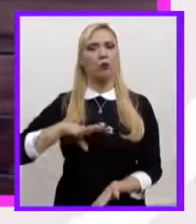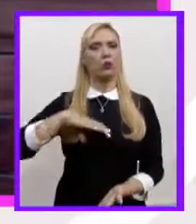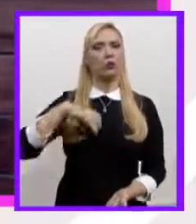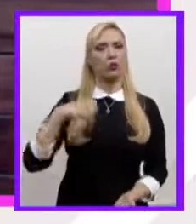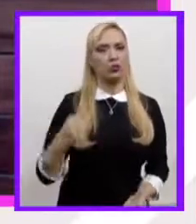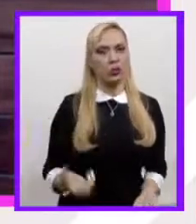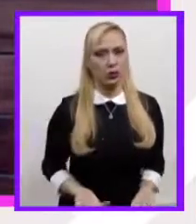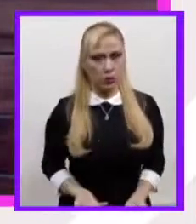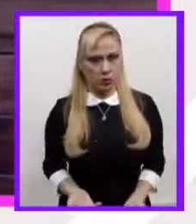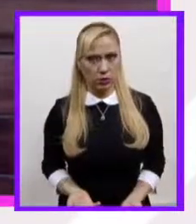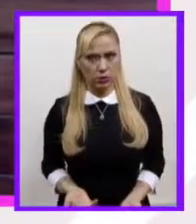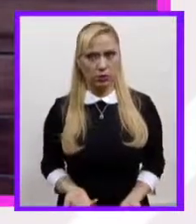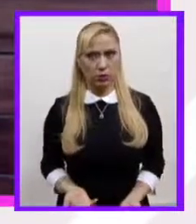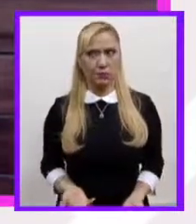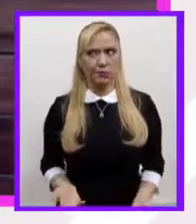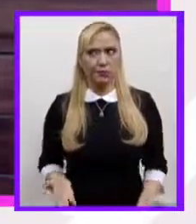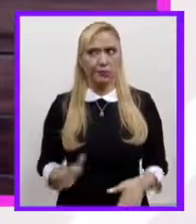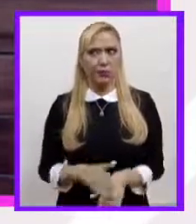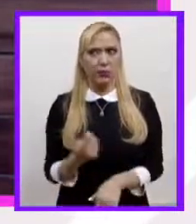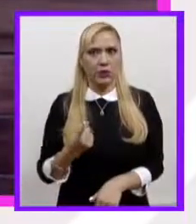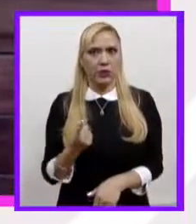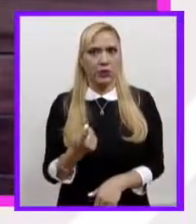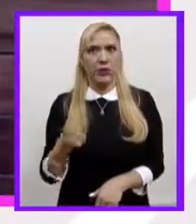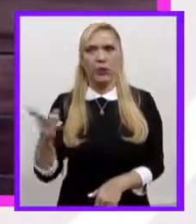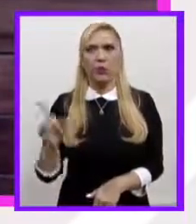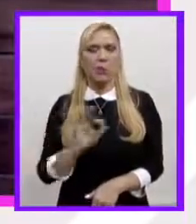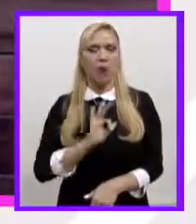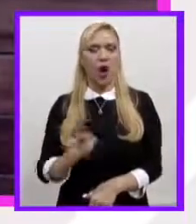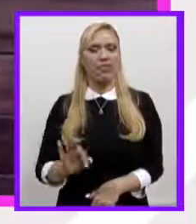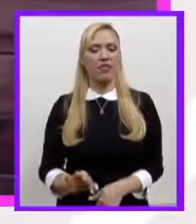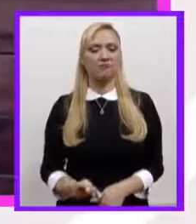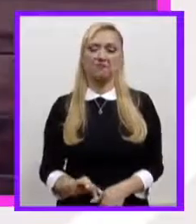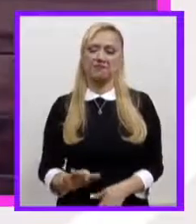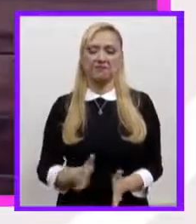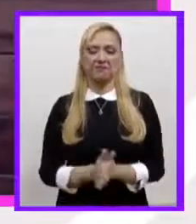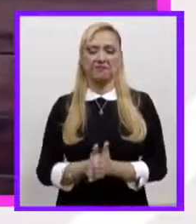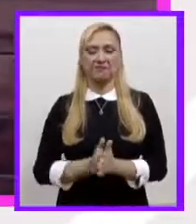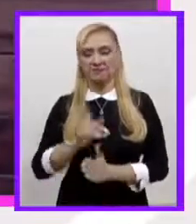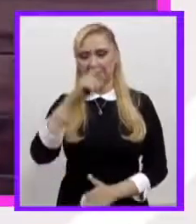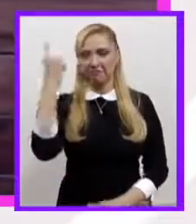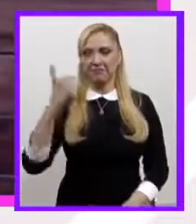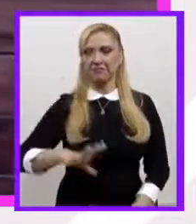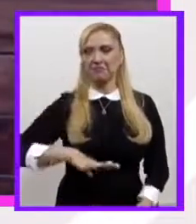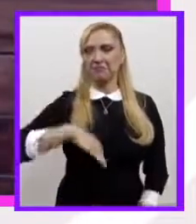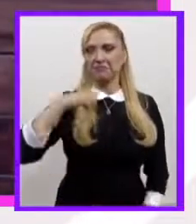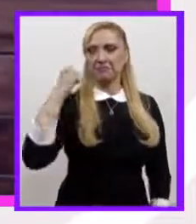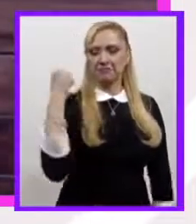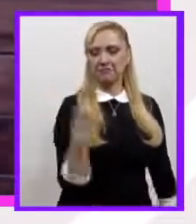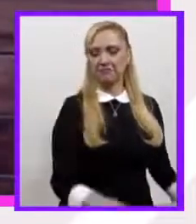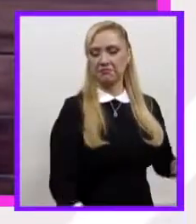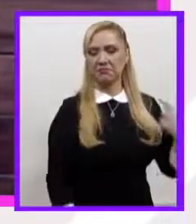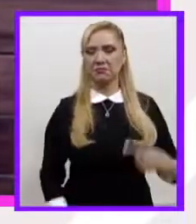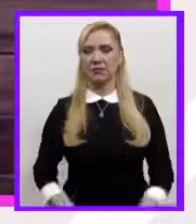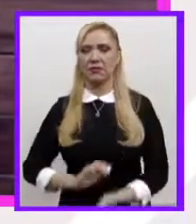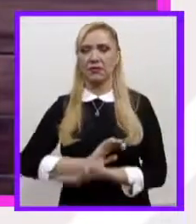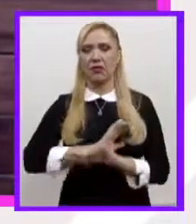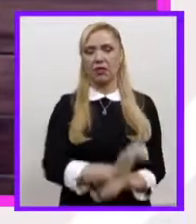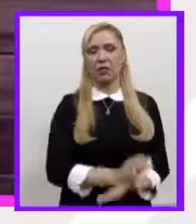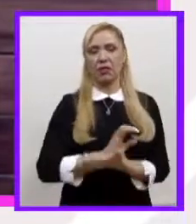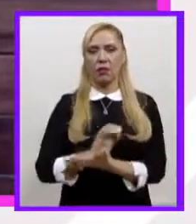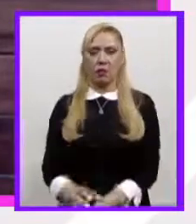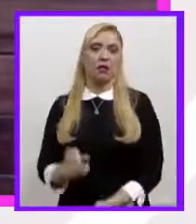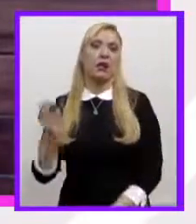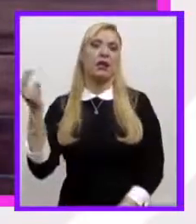si hay un abuso de poder es porque se tiene poder y se puede abusar de este poder. Entonces tendríamos que empezar a